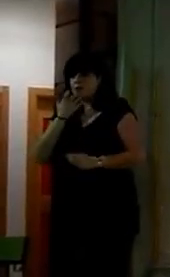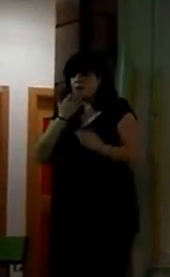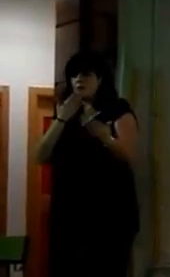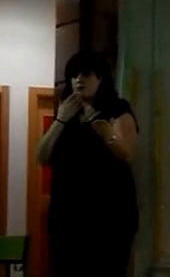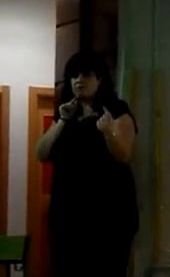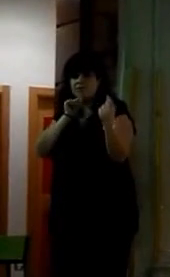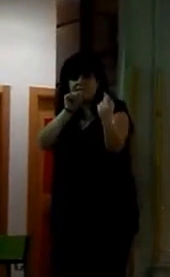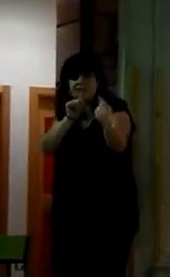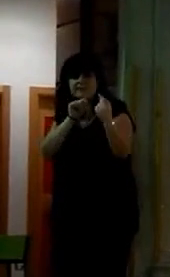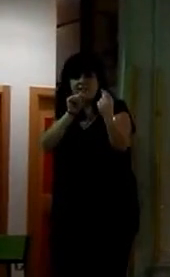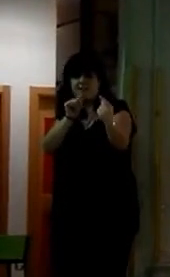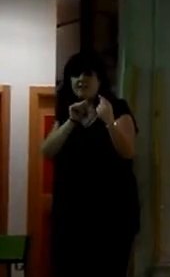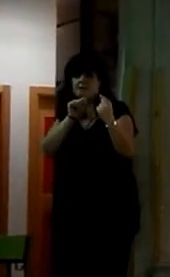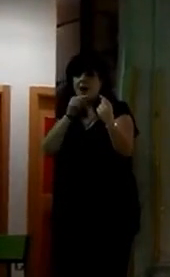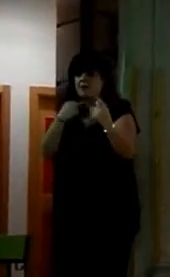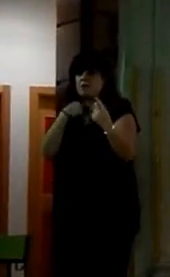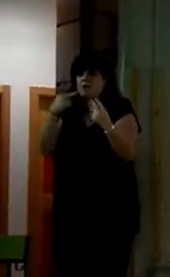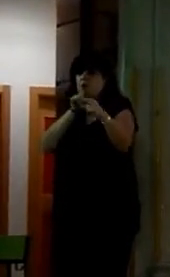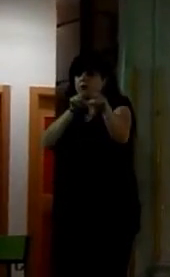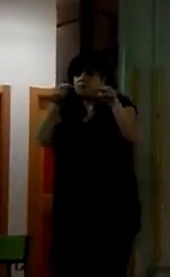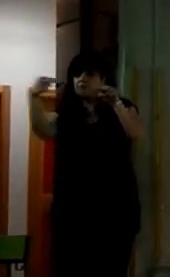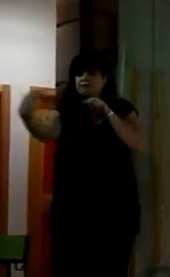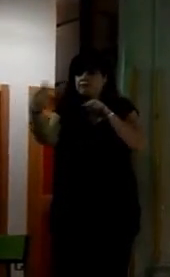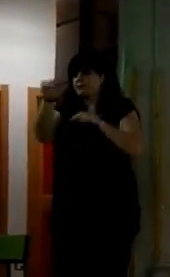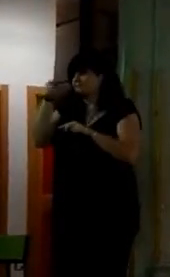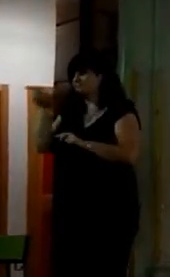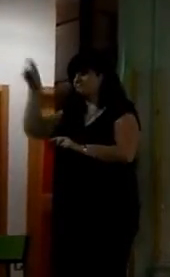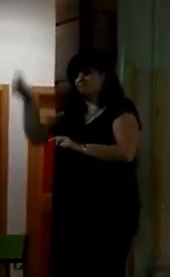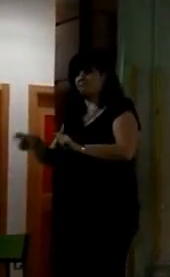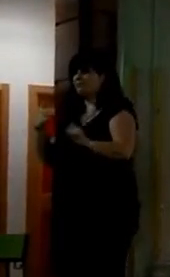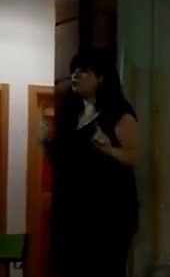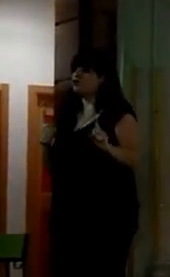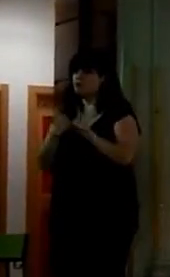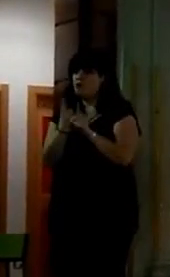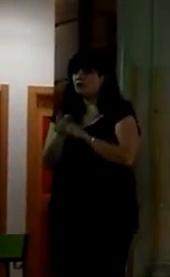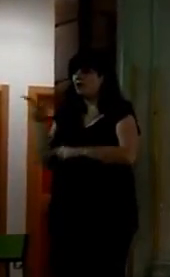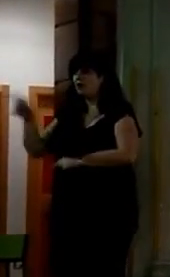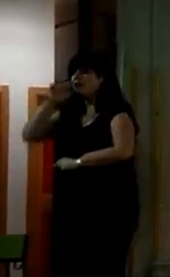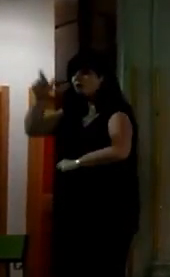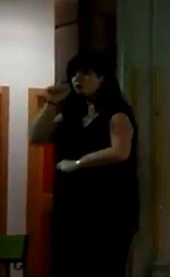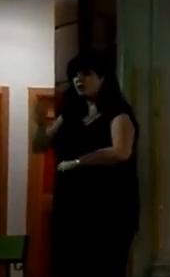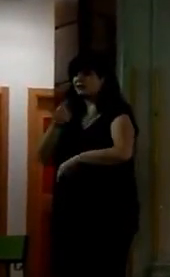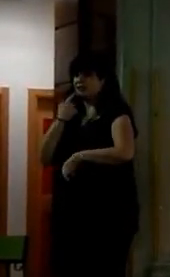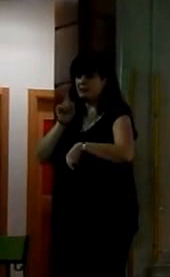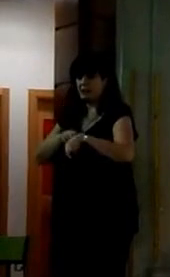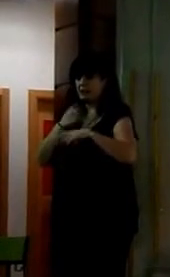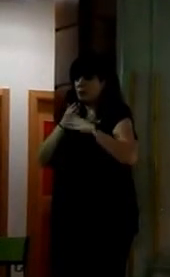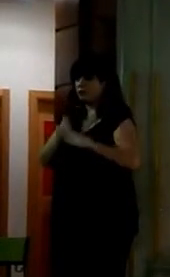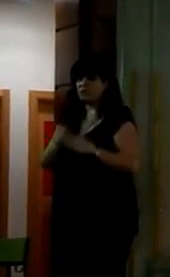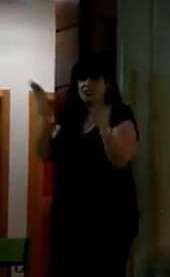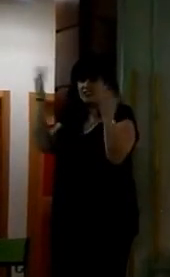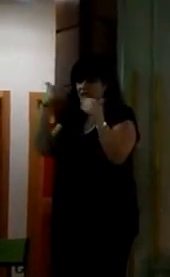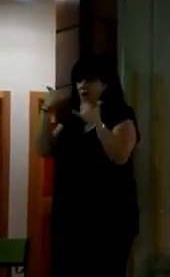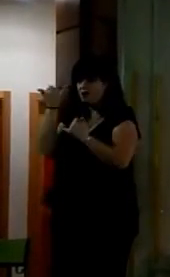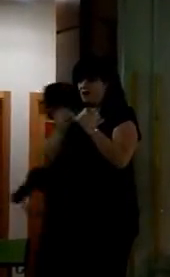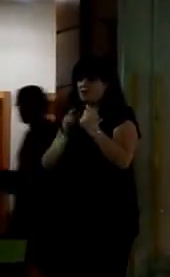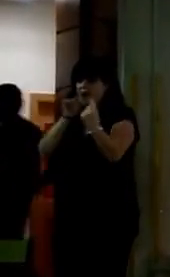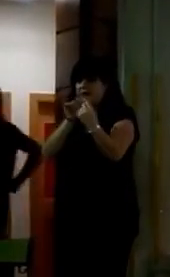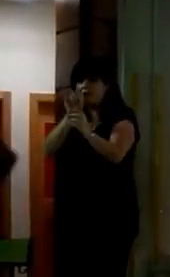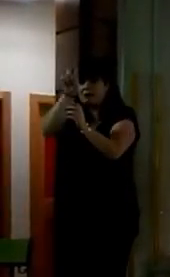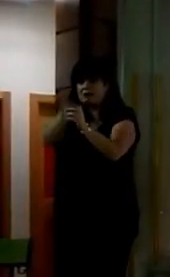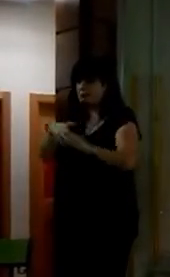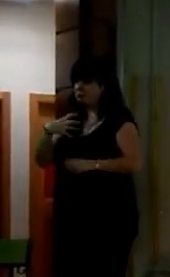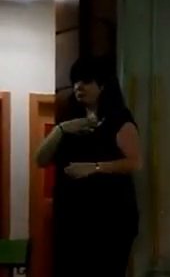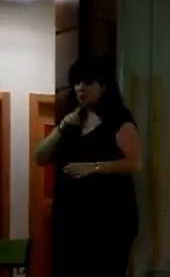ser sempre a varias voces, e pretextou que non tiña tempo para non participar en algúns deles que